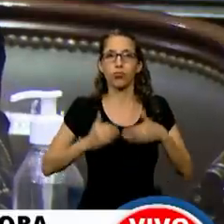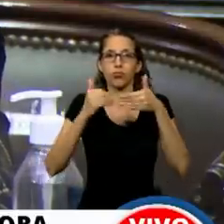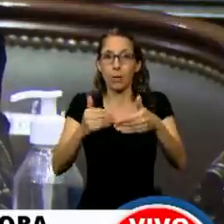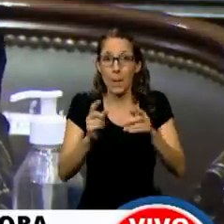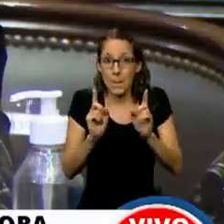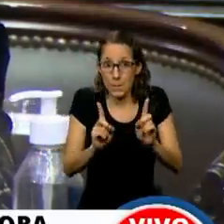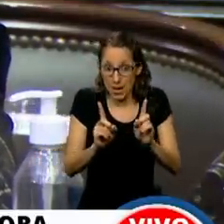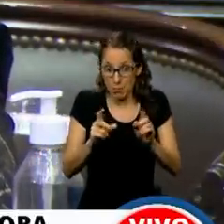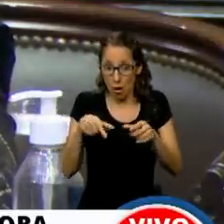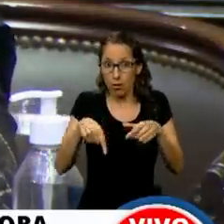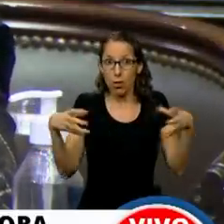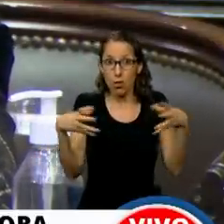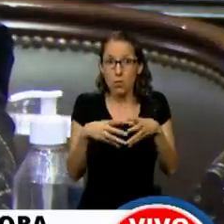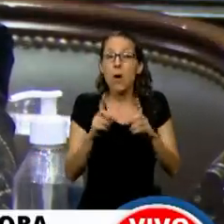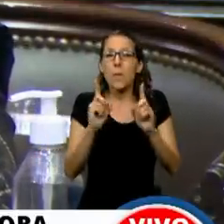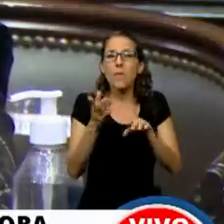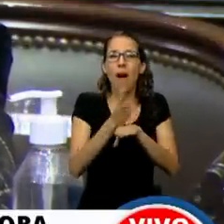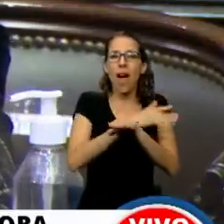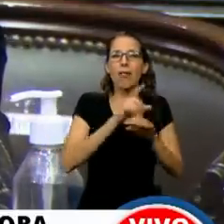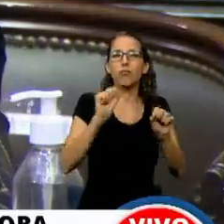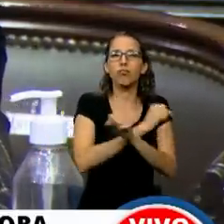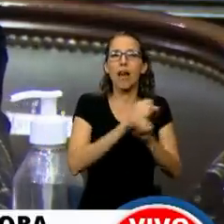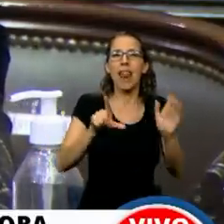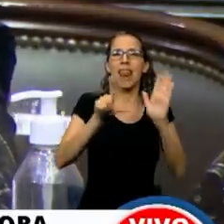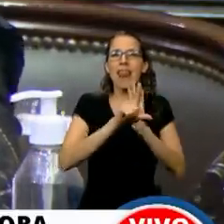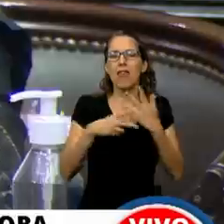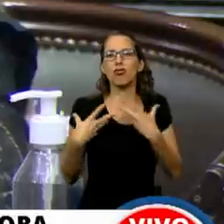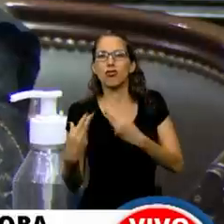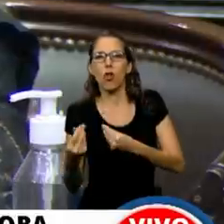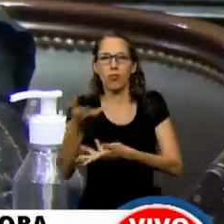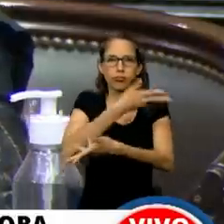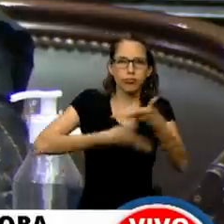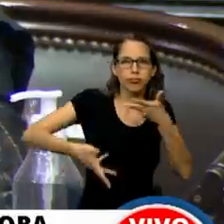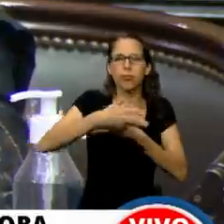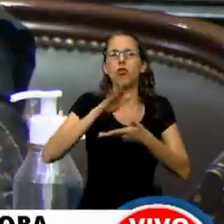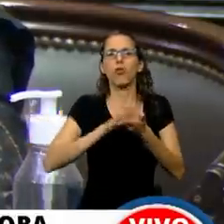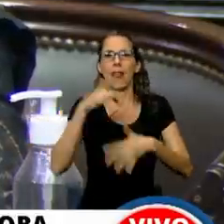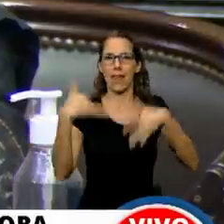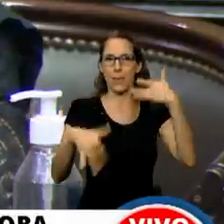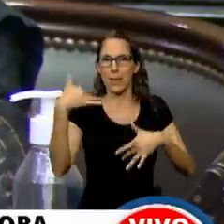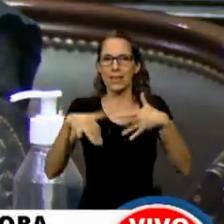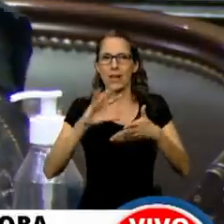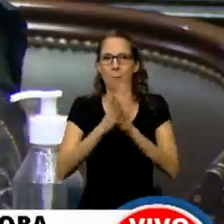este mismo cuerpo por la ley de solidaridad social y reactivación productiva en el marco de emergencia